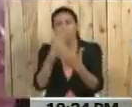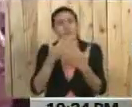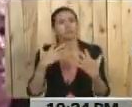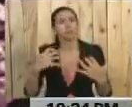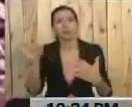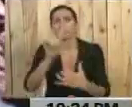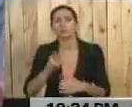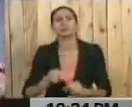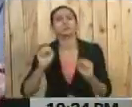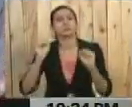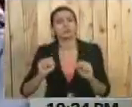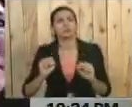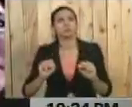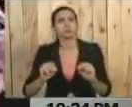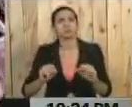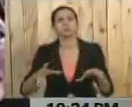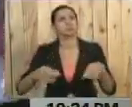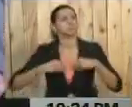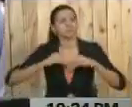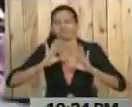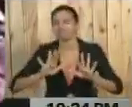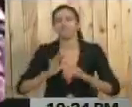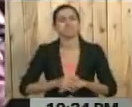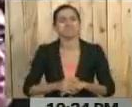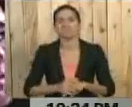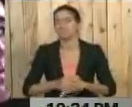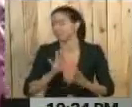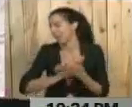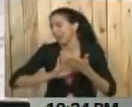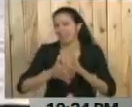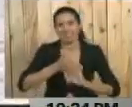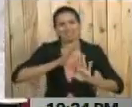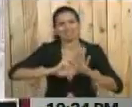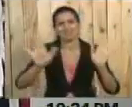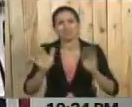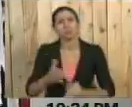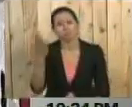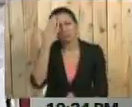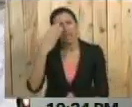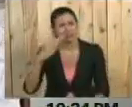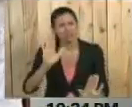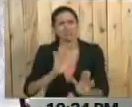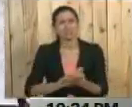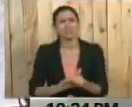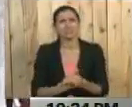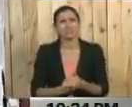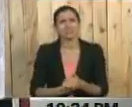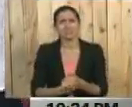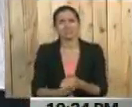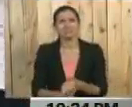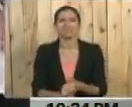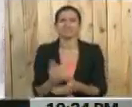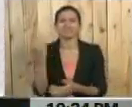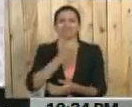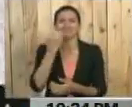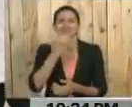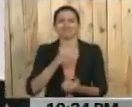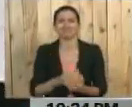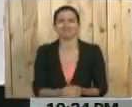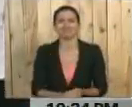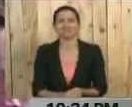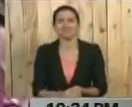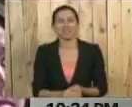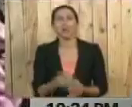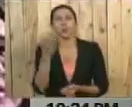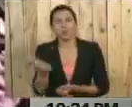sentí. Así es. Más nada. No digo, más nada. Más nada. Tú sabes lo demás. Tú sabes lo demás. Así es. Por eso usted sabe